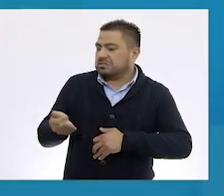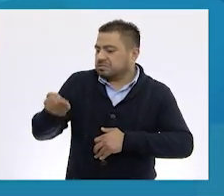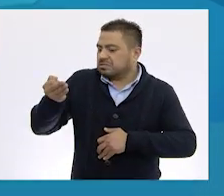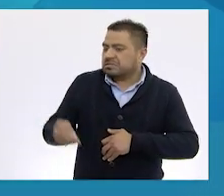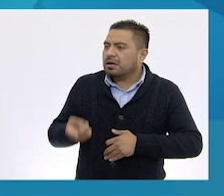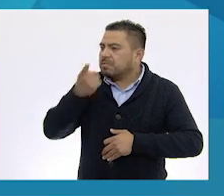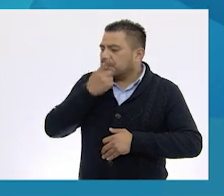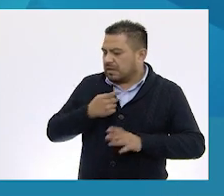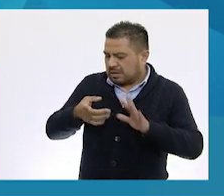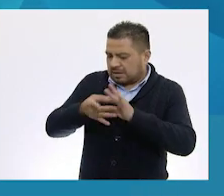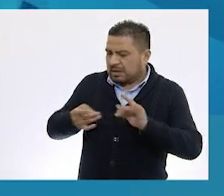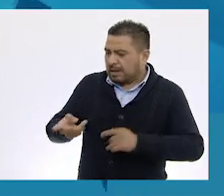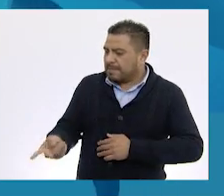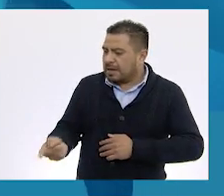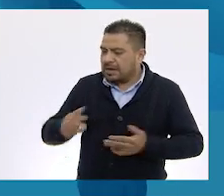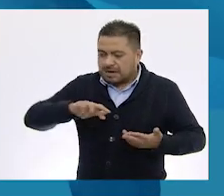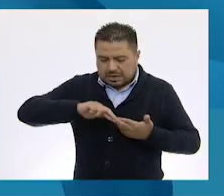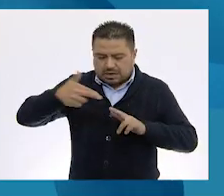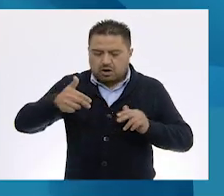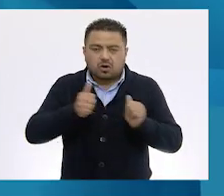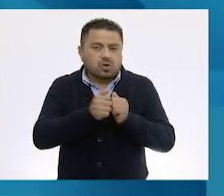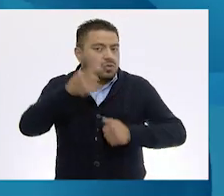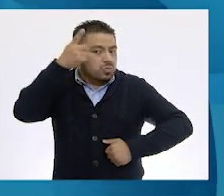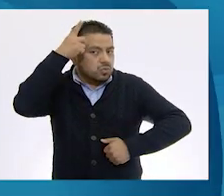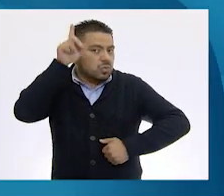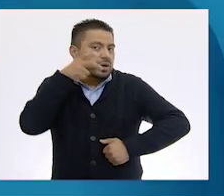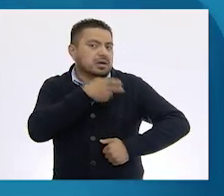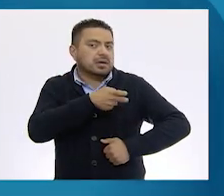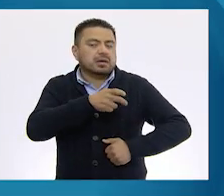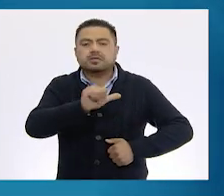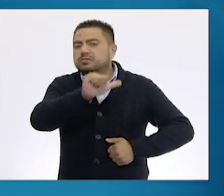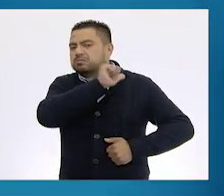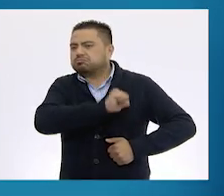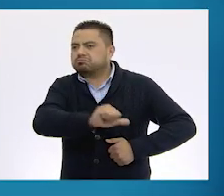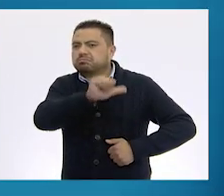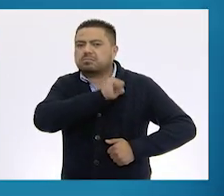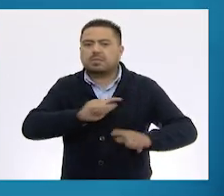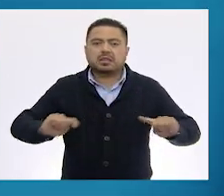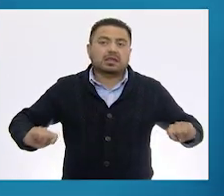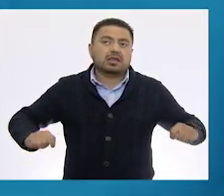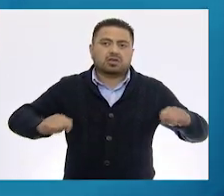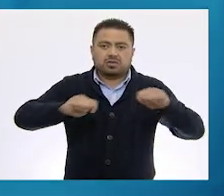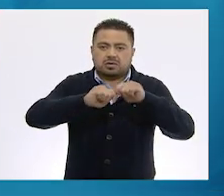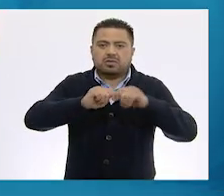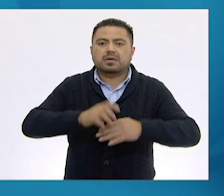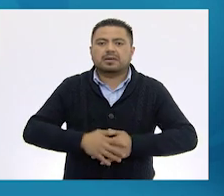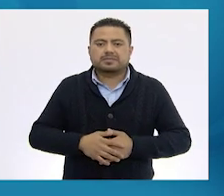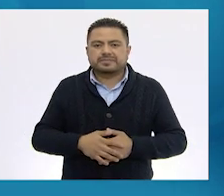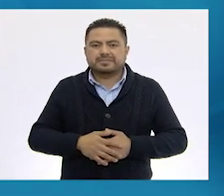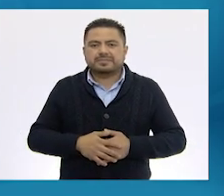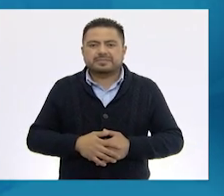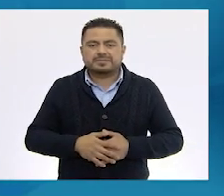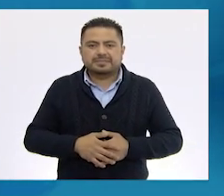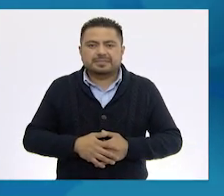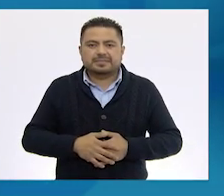hablarnos del perro y su relación con sus dueños en la época de Teotihuacán.